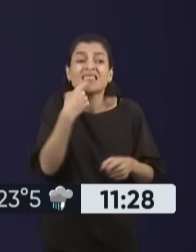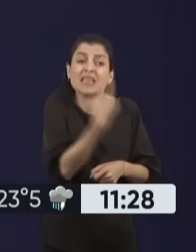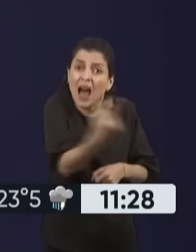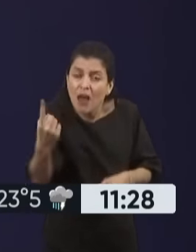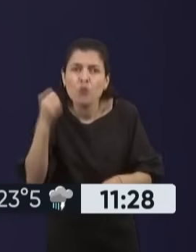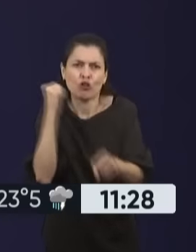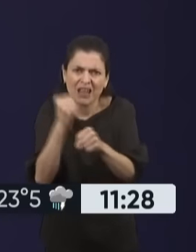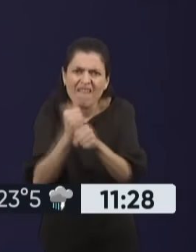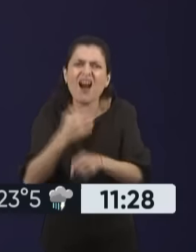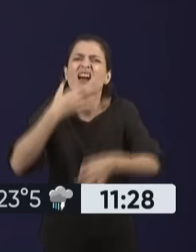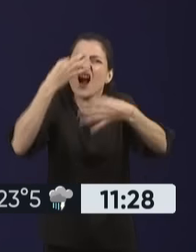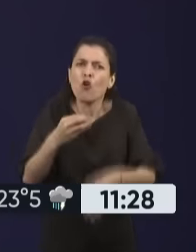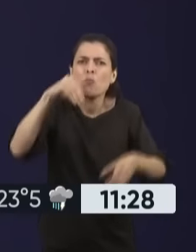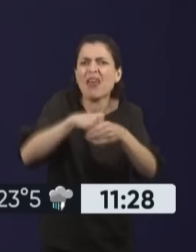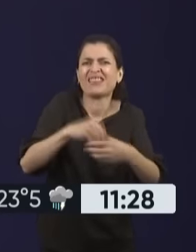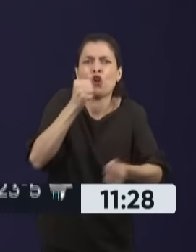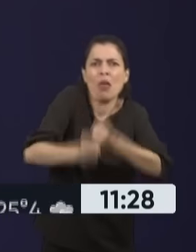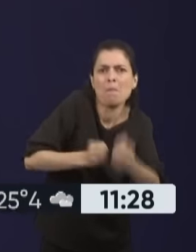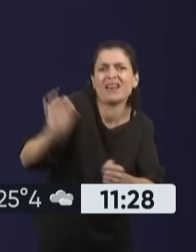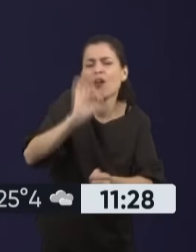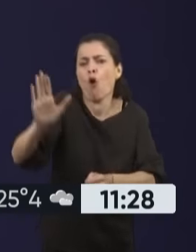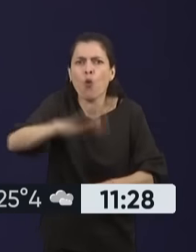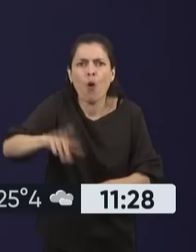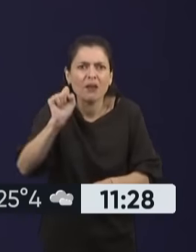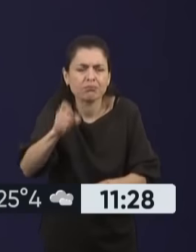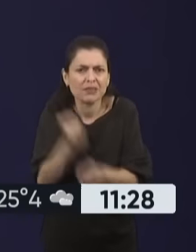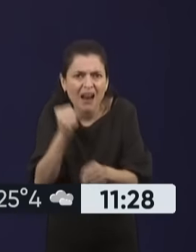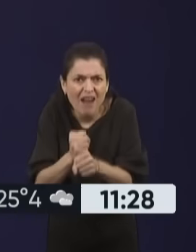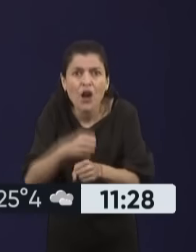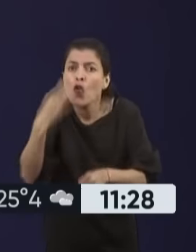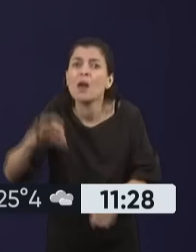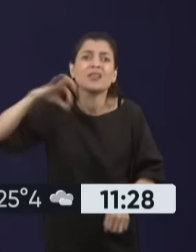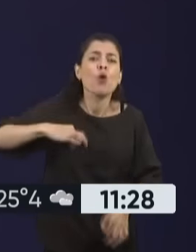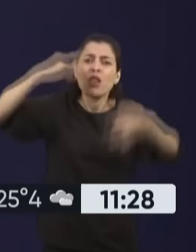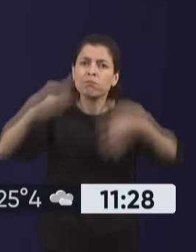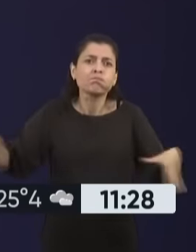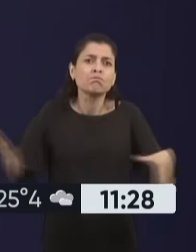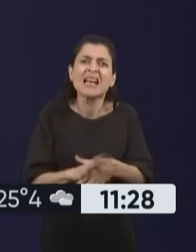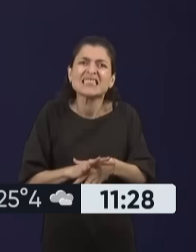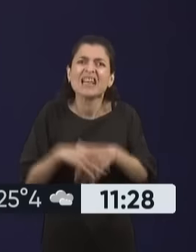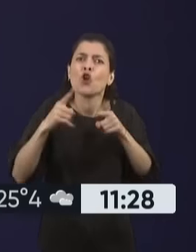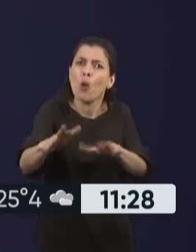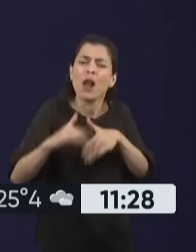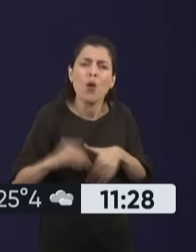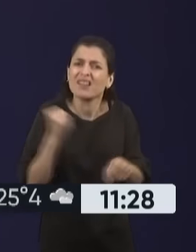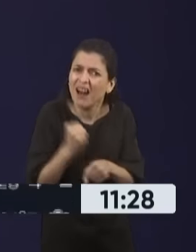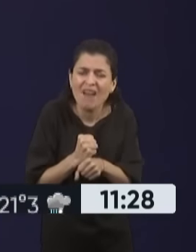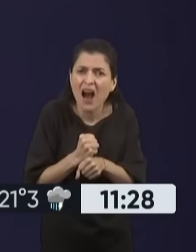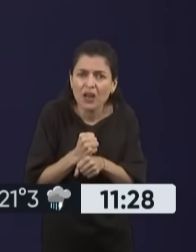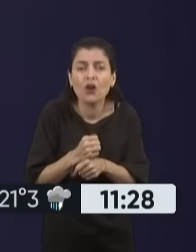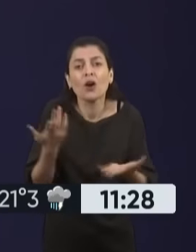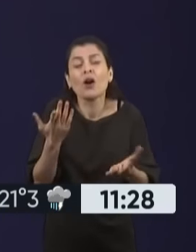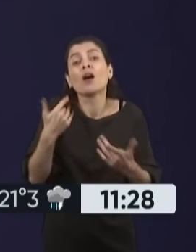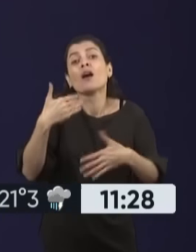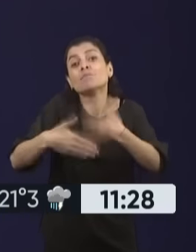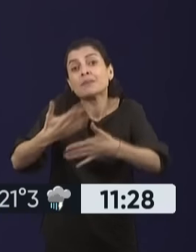para la empresa en la que trabajamos en determinado puesto o labor ganemos lo que corresponda y lo que efectivamente nos haga tener una vida digna es una discusión